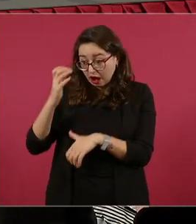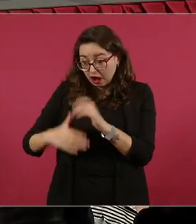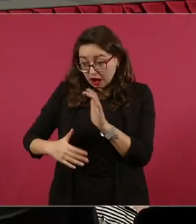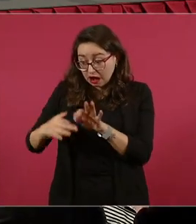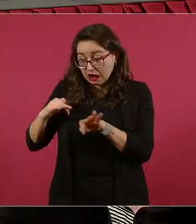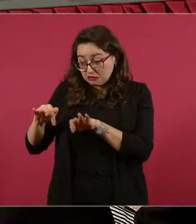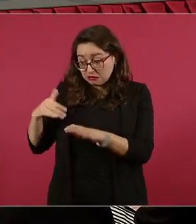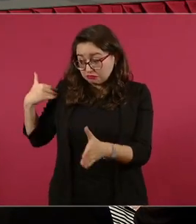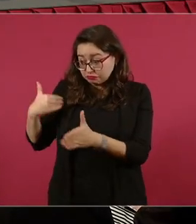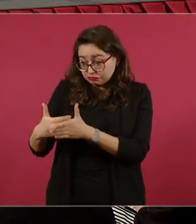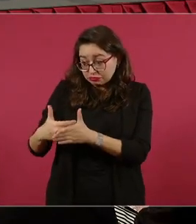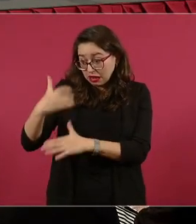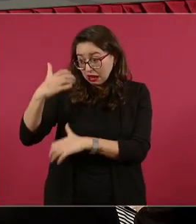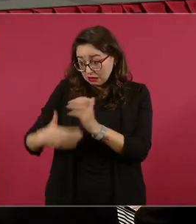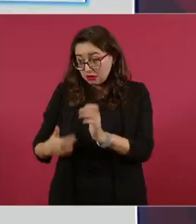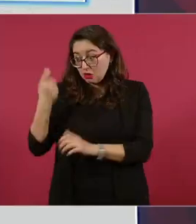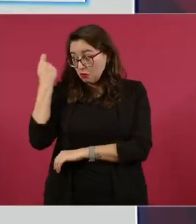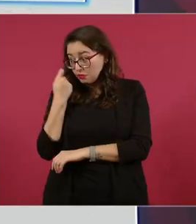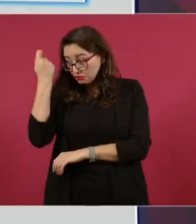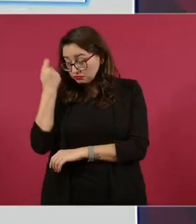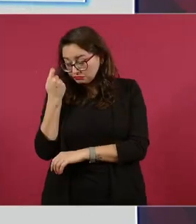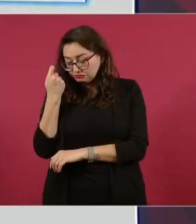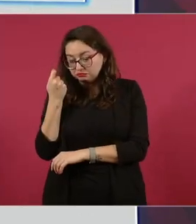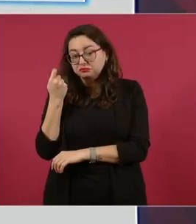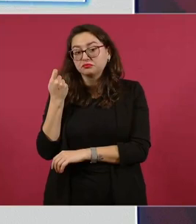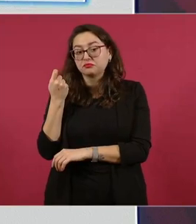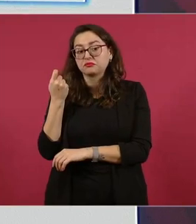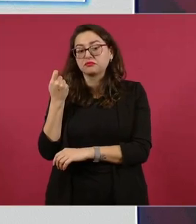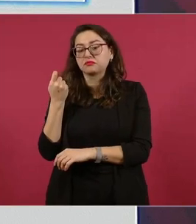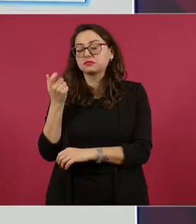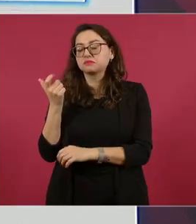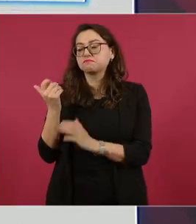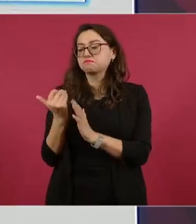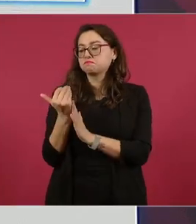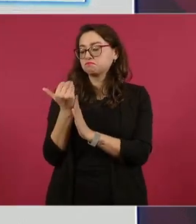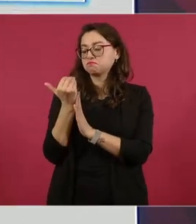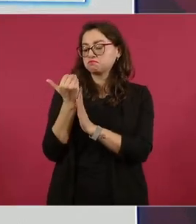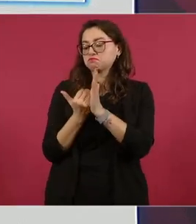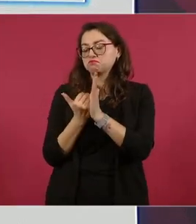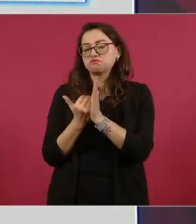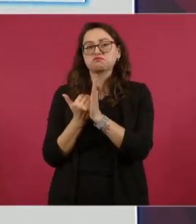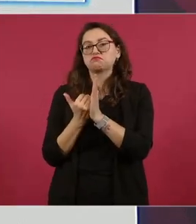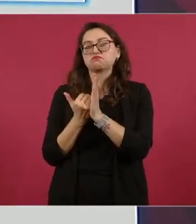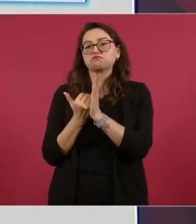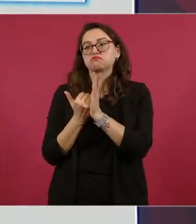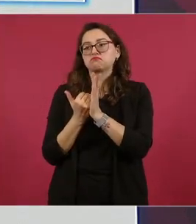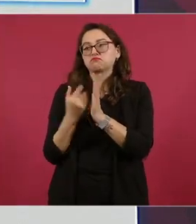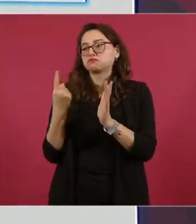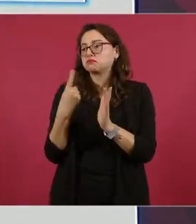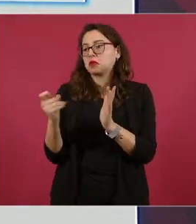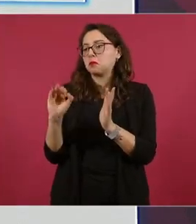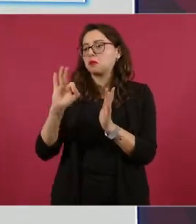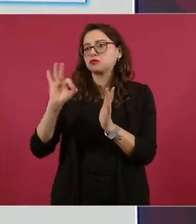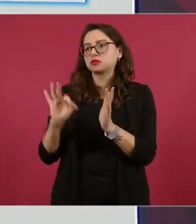del tiempo laborable, ya en la jubilación no se recibe